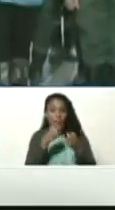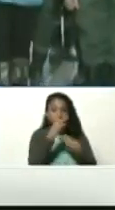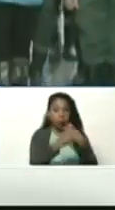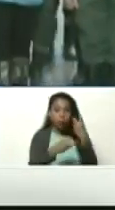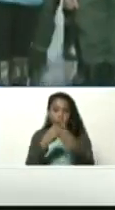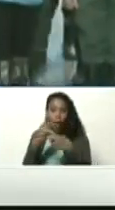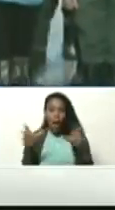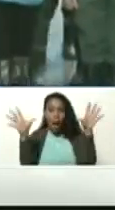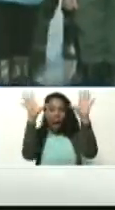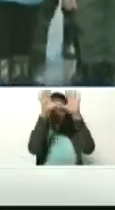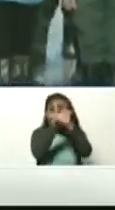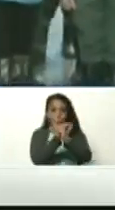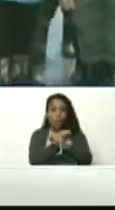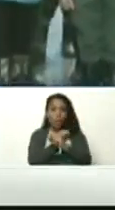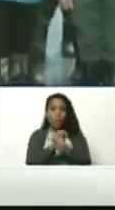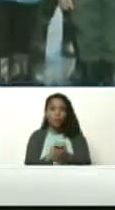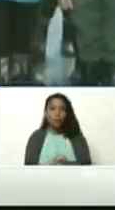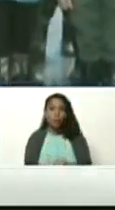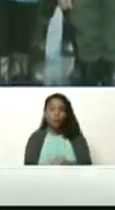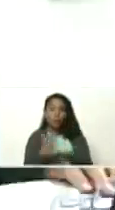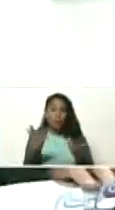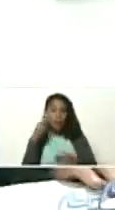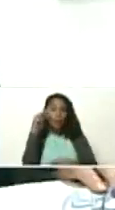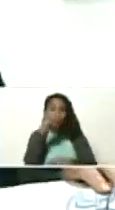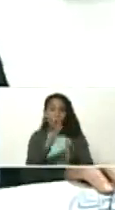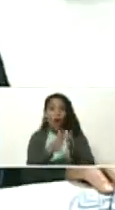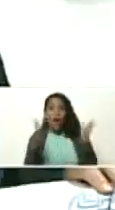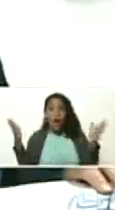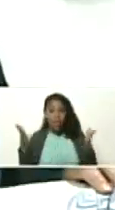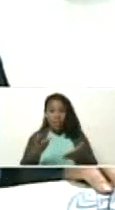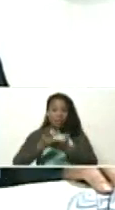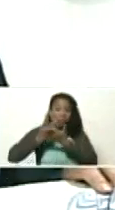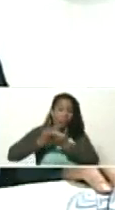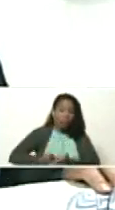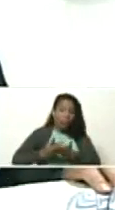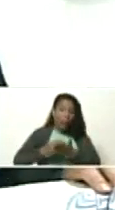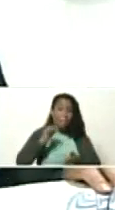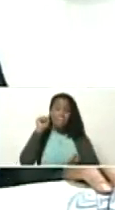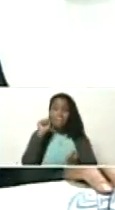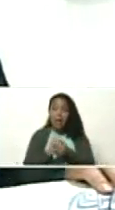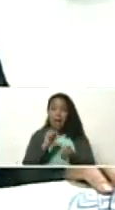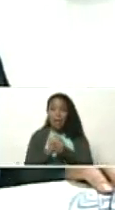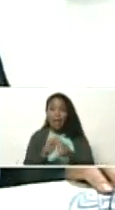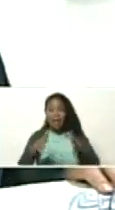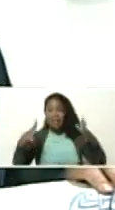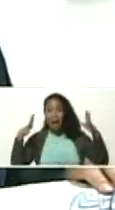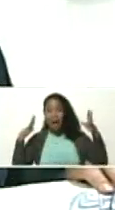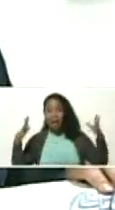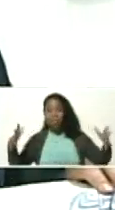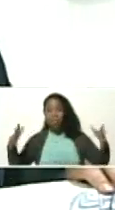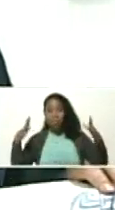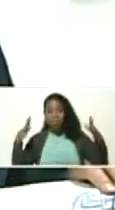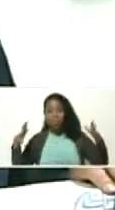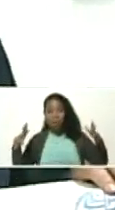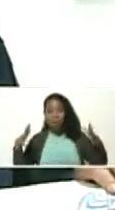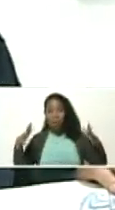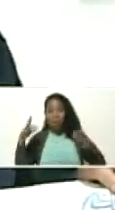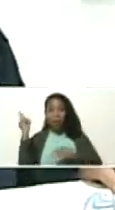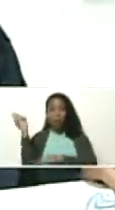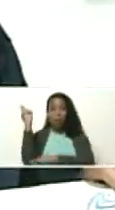nocturno y se vio grandes toneladas de piedra gigantesca,